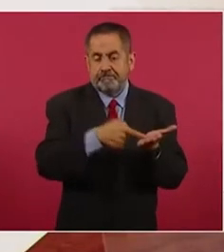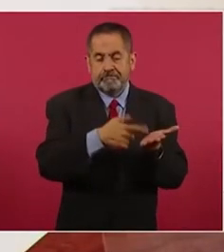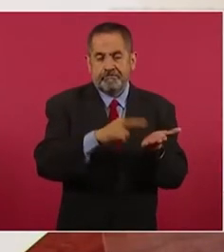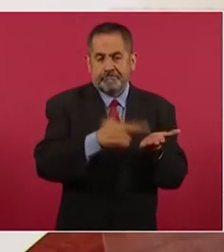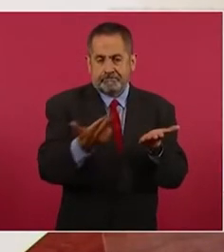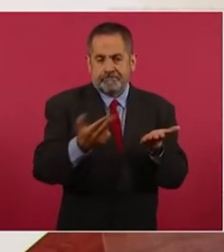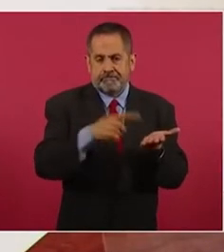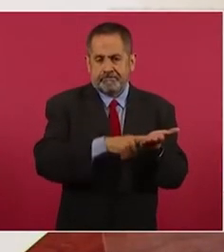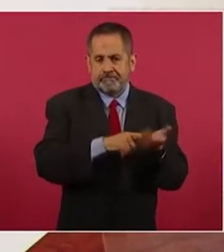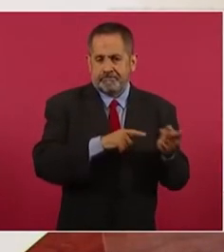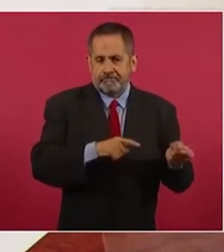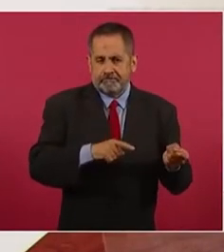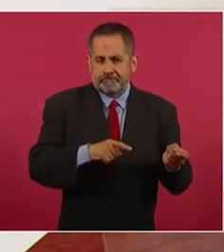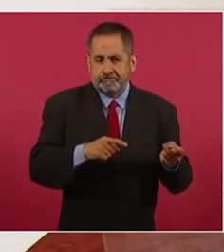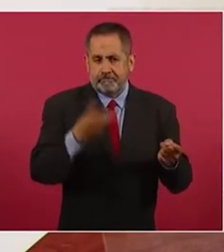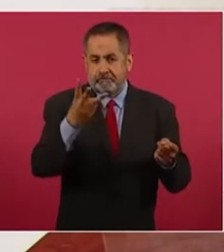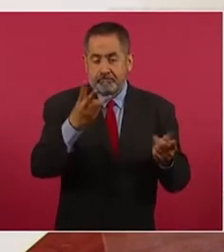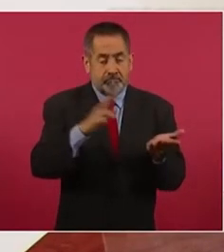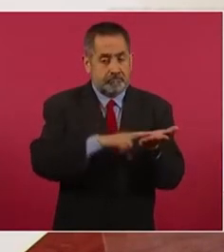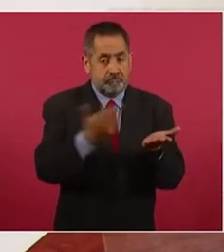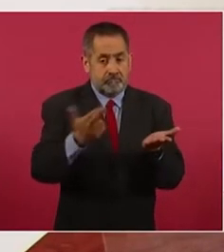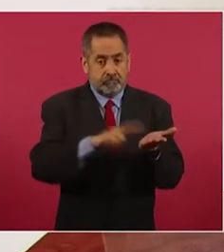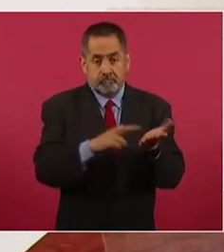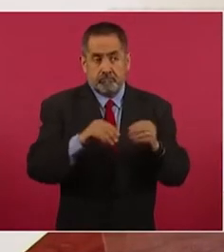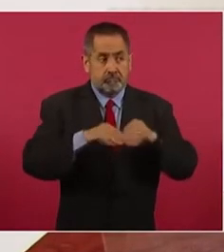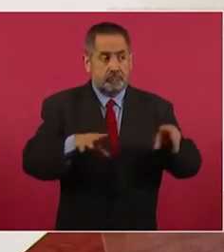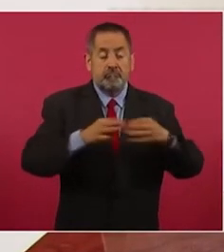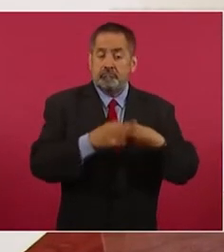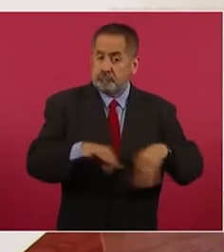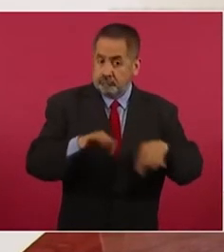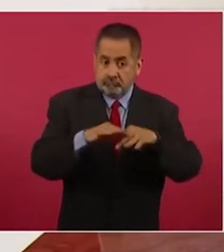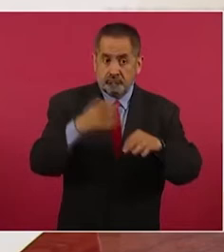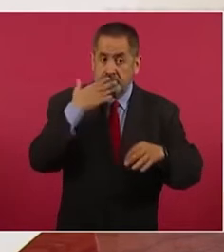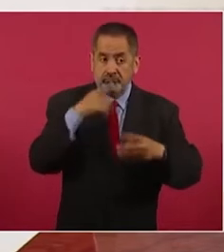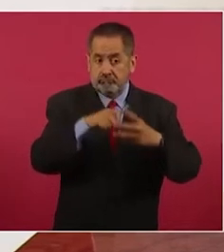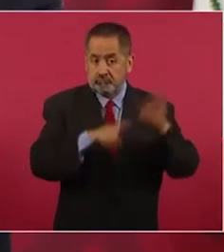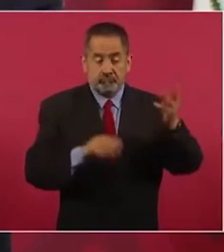fundaron tres revistas importantes: